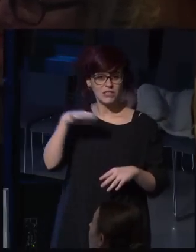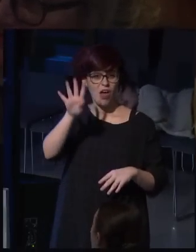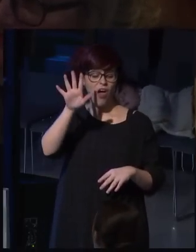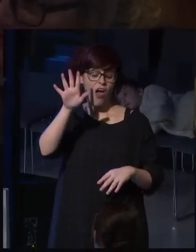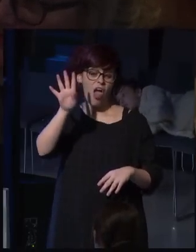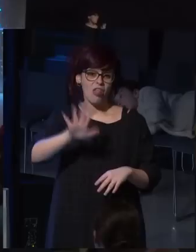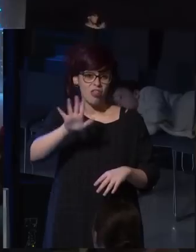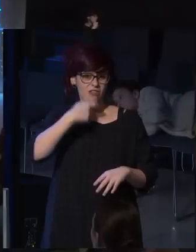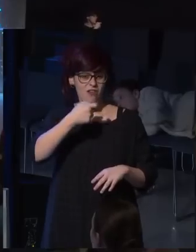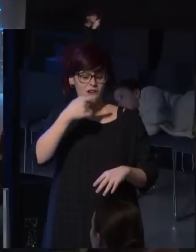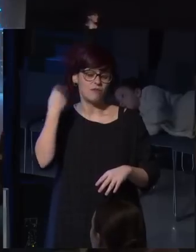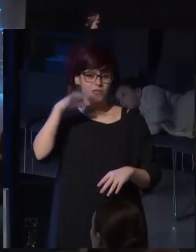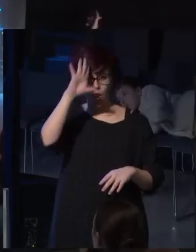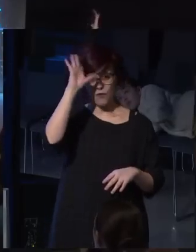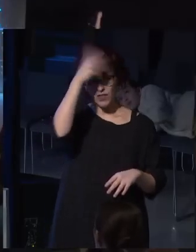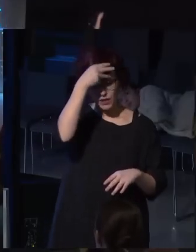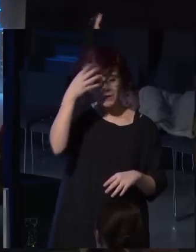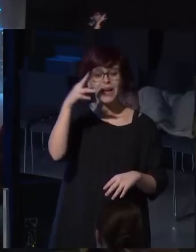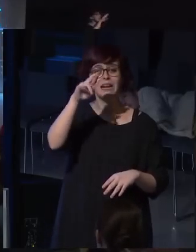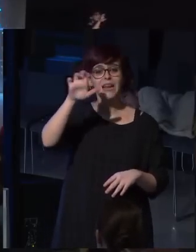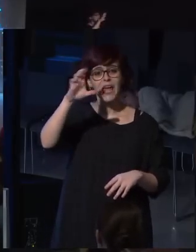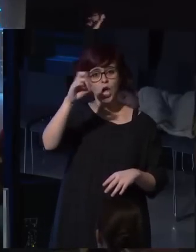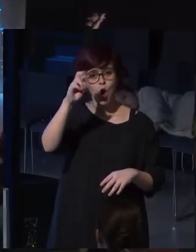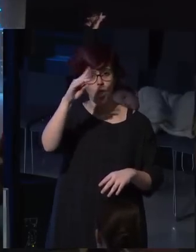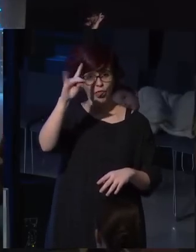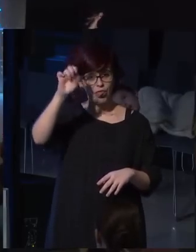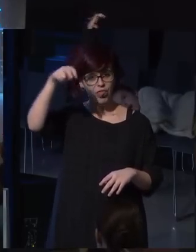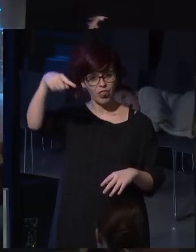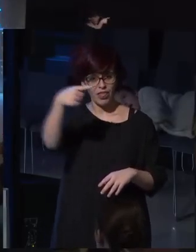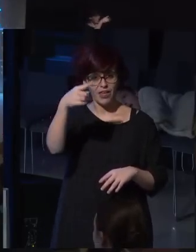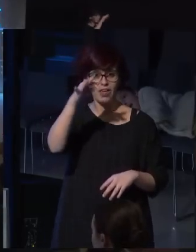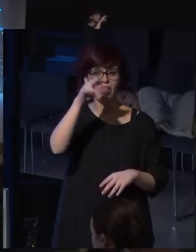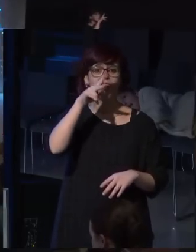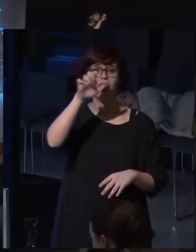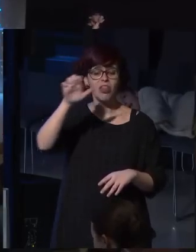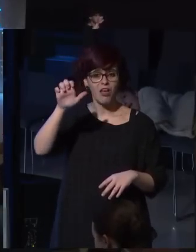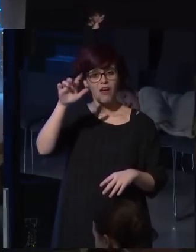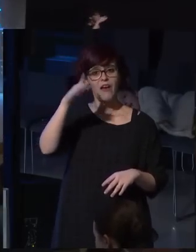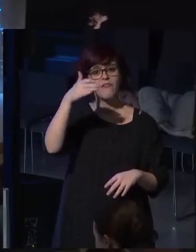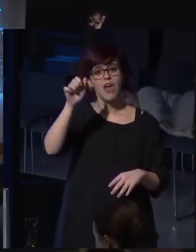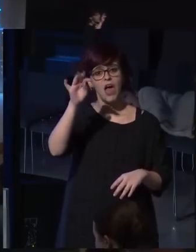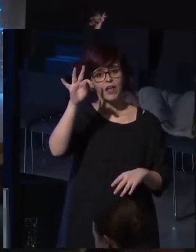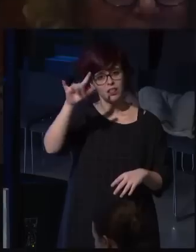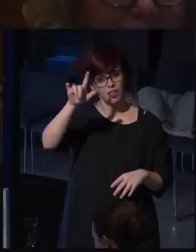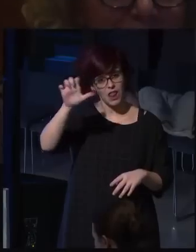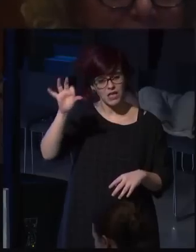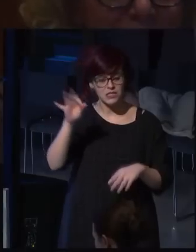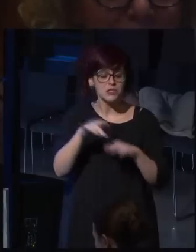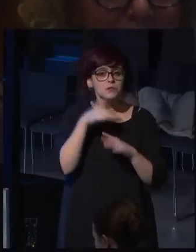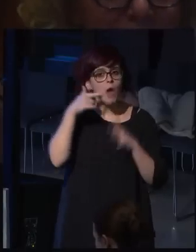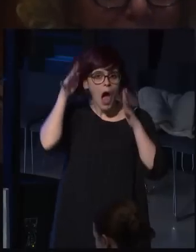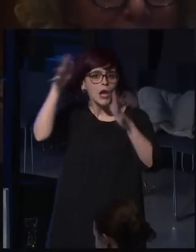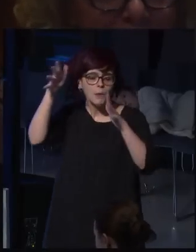¿Decías? Se llama Recording the Beatles. Recording the Beatles. Vale. Y además es verdad que es muy recomendable independientemente de que te guste la sí,